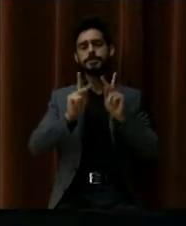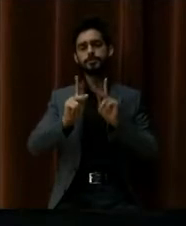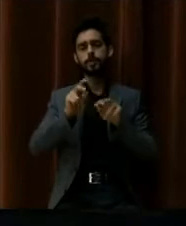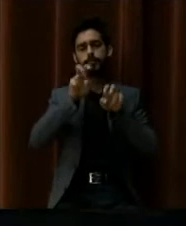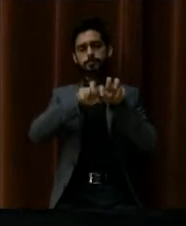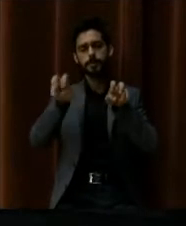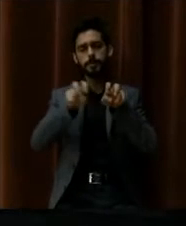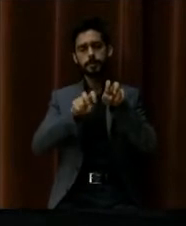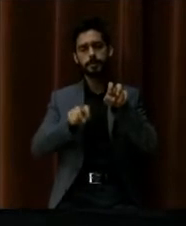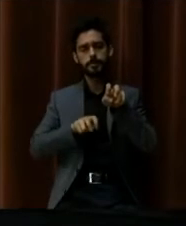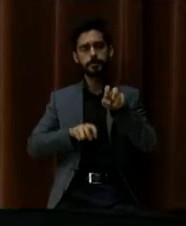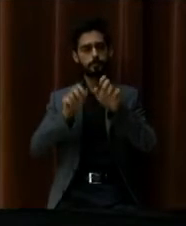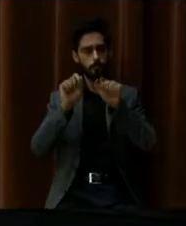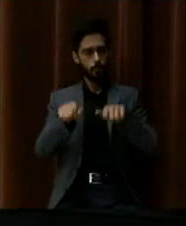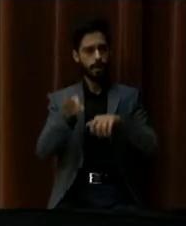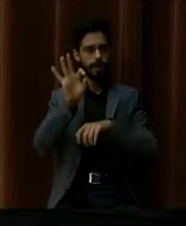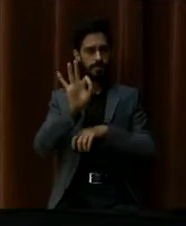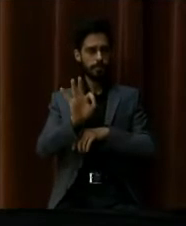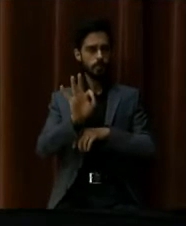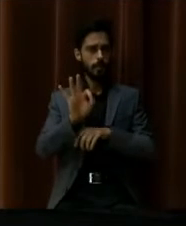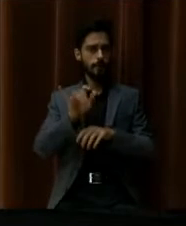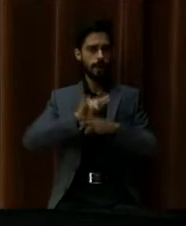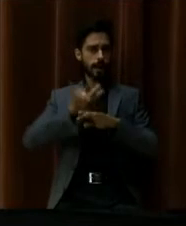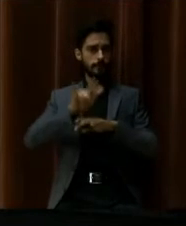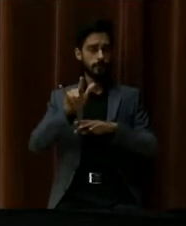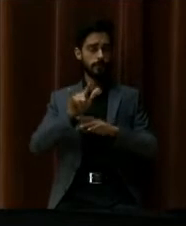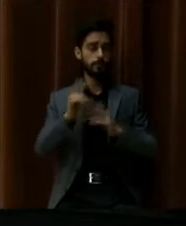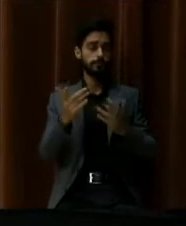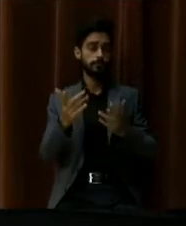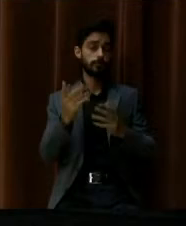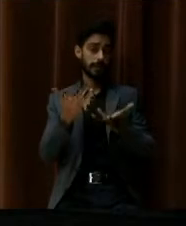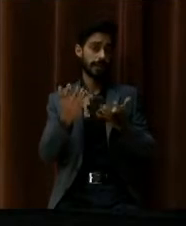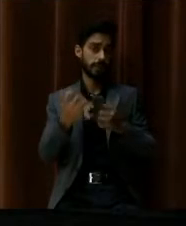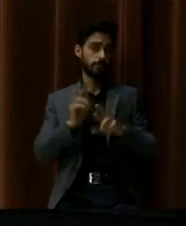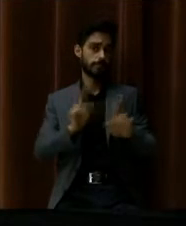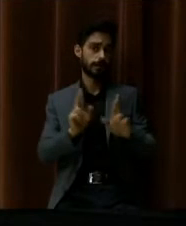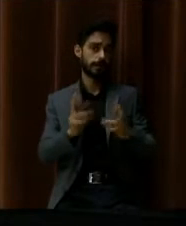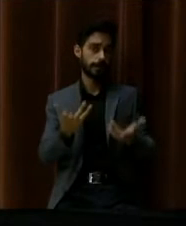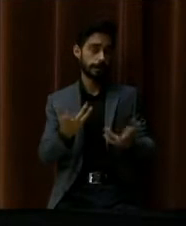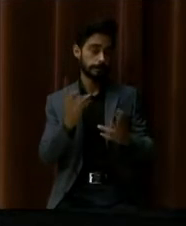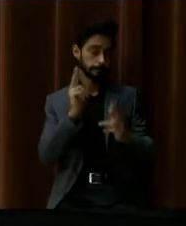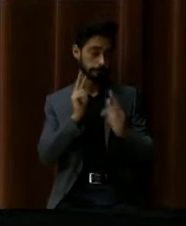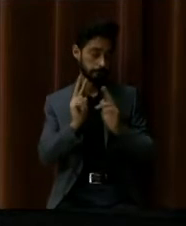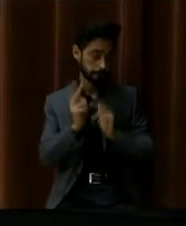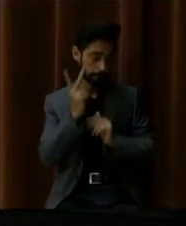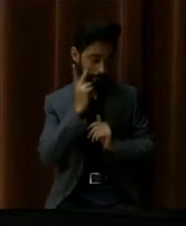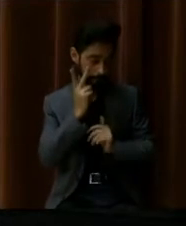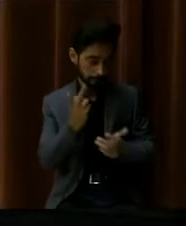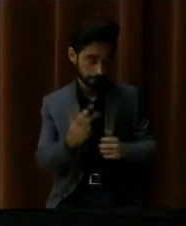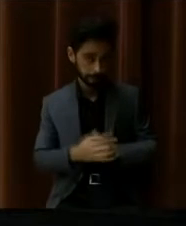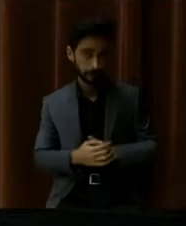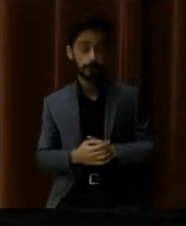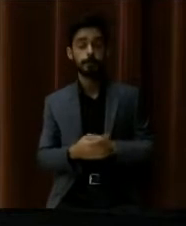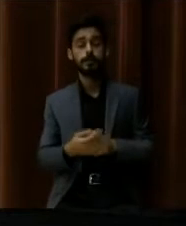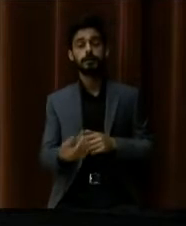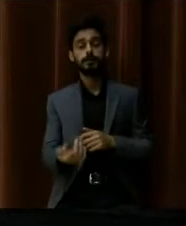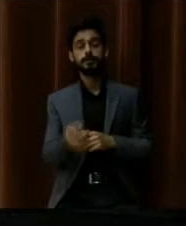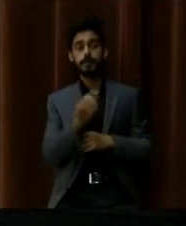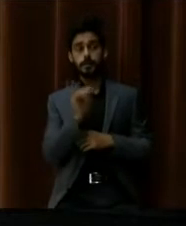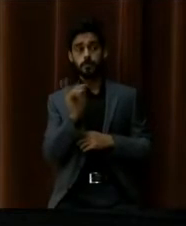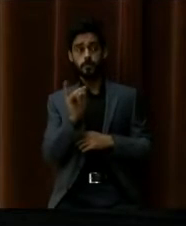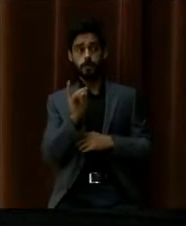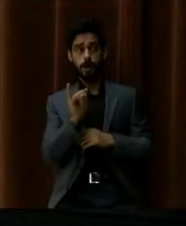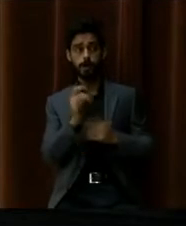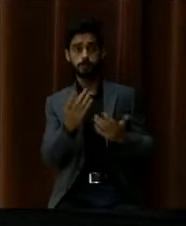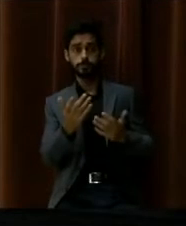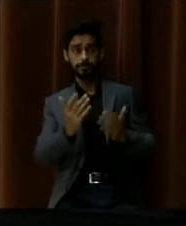en adición a la función de movimiento el avión también puede hay una función de vigilancia como tal